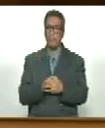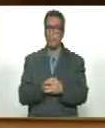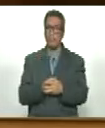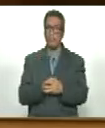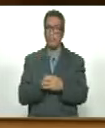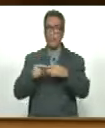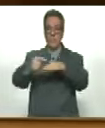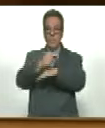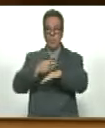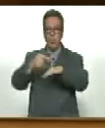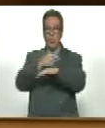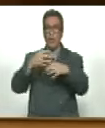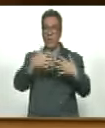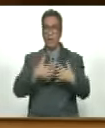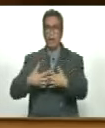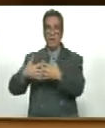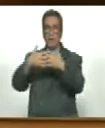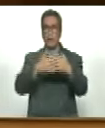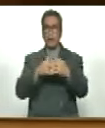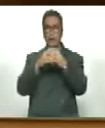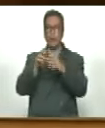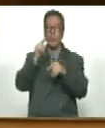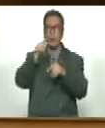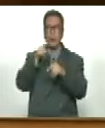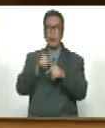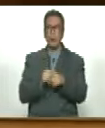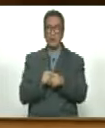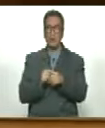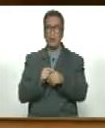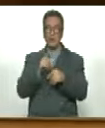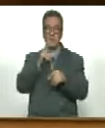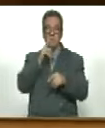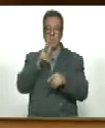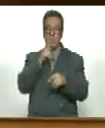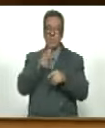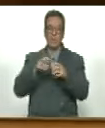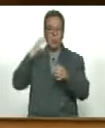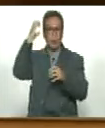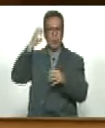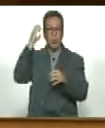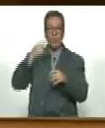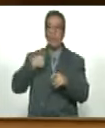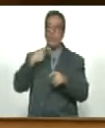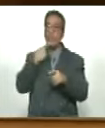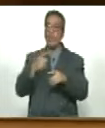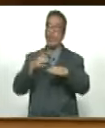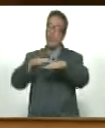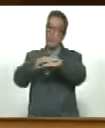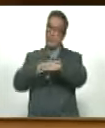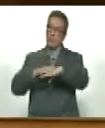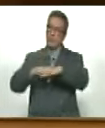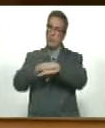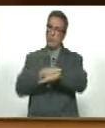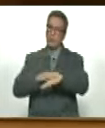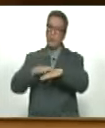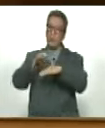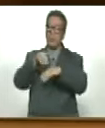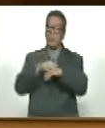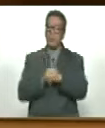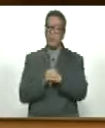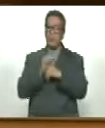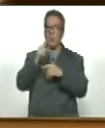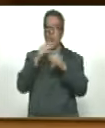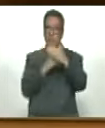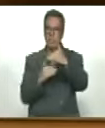es que el gobierno de los Estados Unidos de América y los groseros gobiernos europeos nos pidieran disculpas